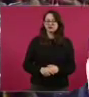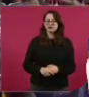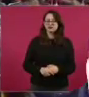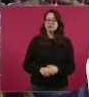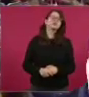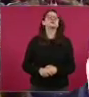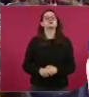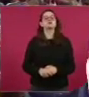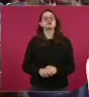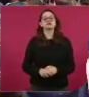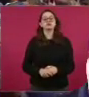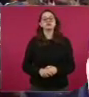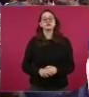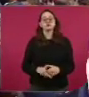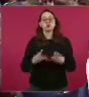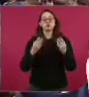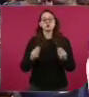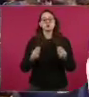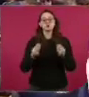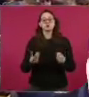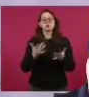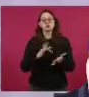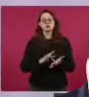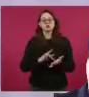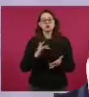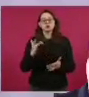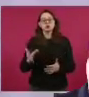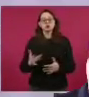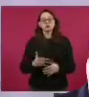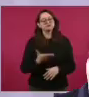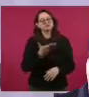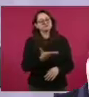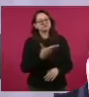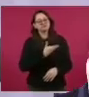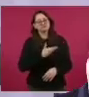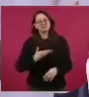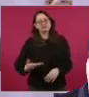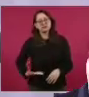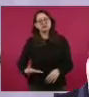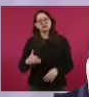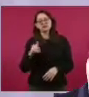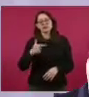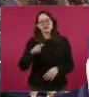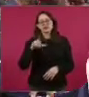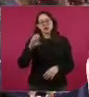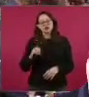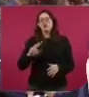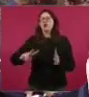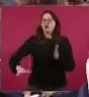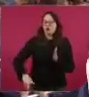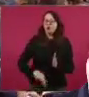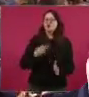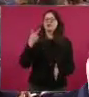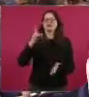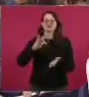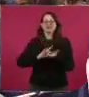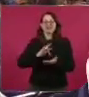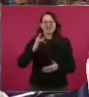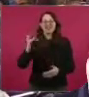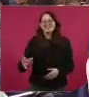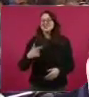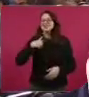Y en especial le quiero agradecer a nuestro presidente, de Manuel López Obrador, otra vez. Me voy a